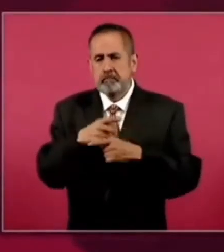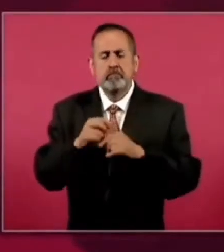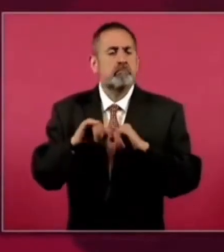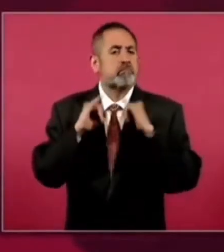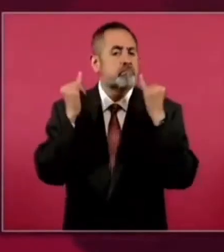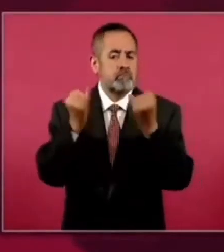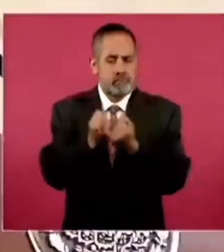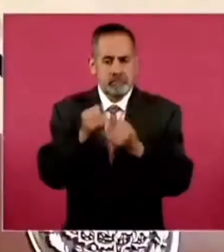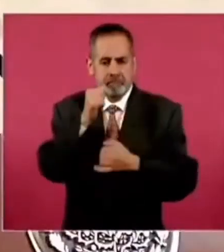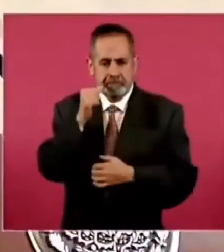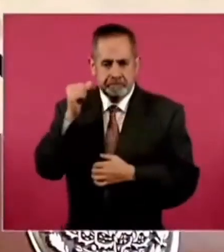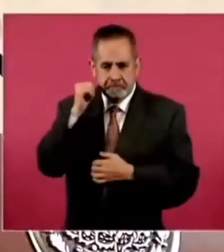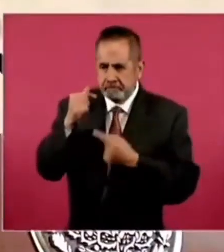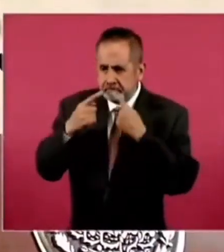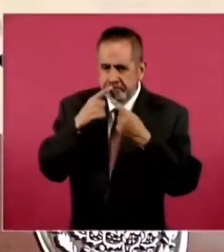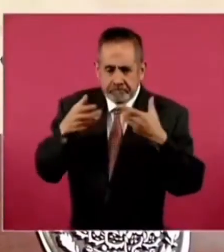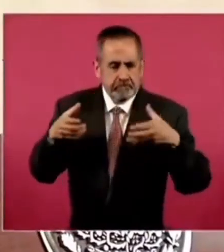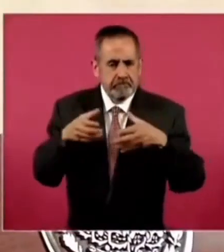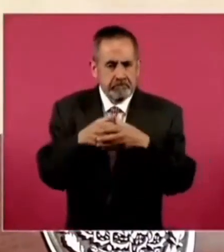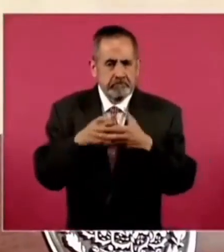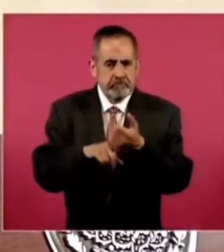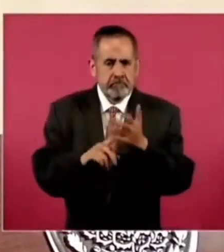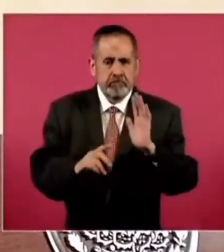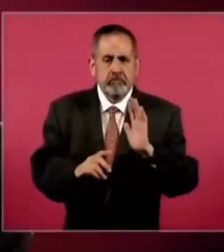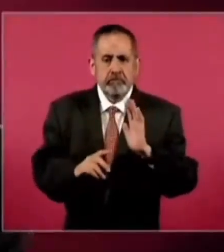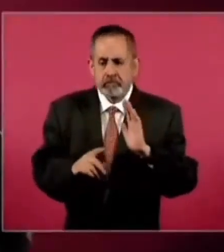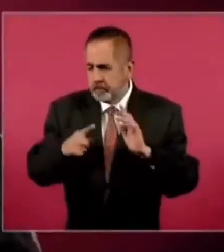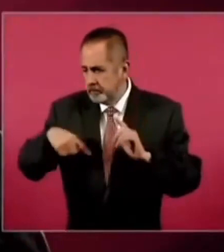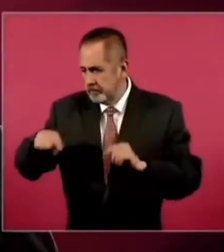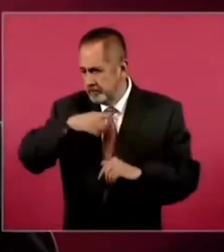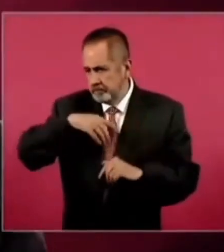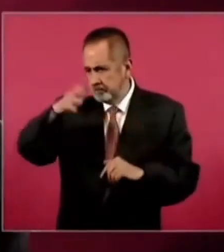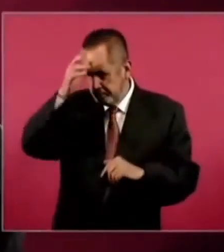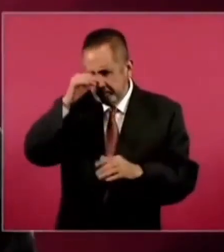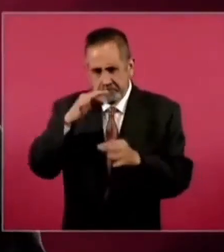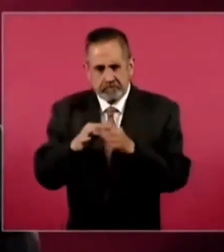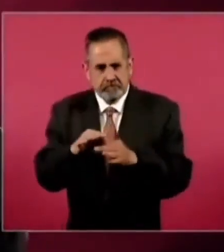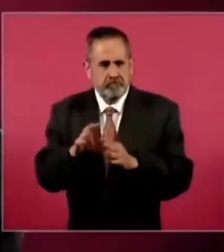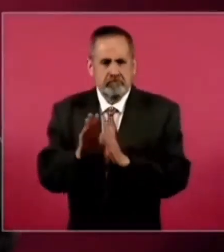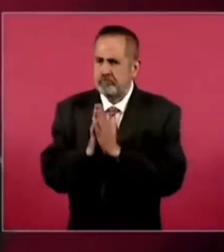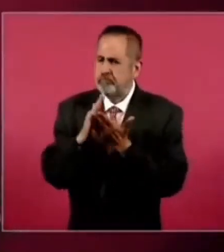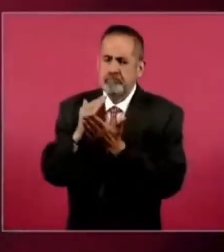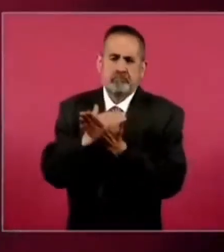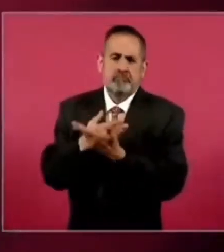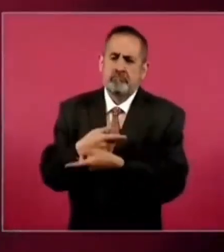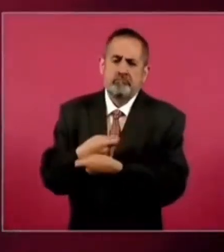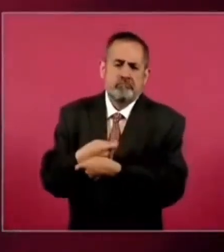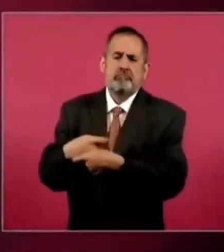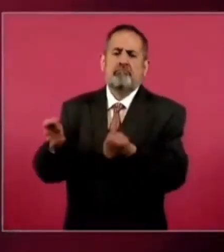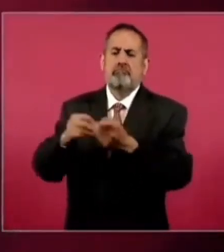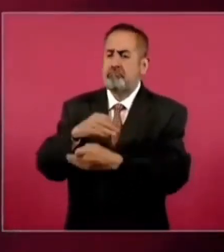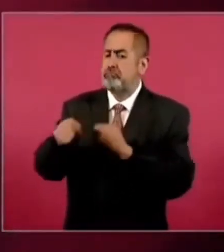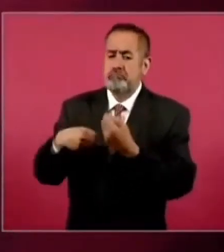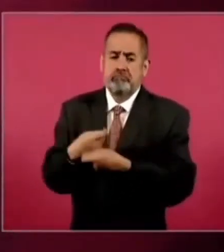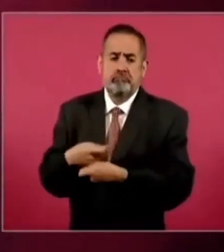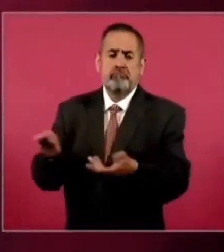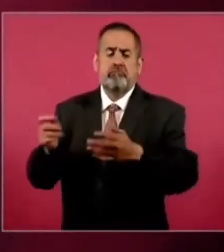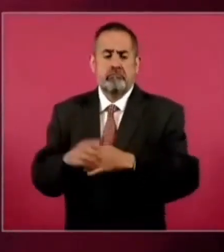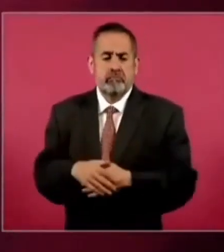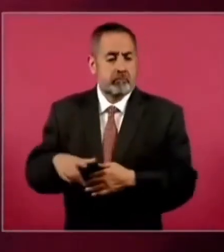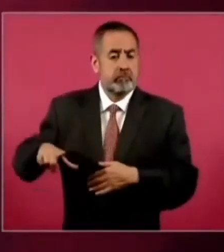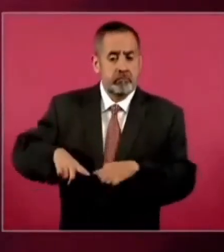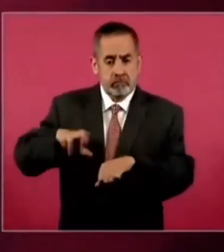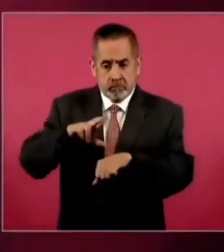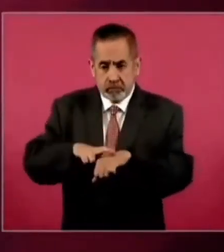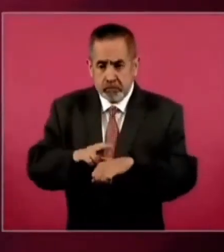ayer y se llegó al acuerdo de que se entregaran los textos. Y el gobernador